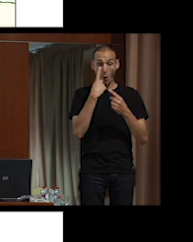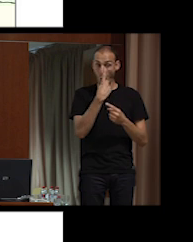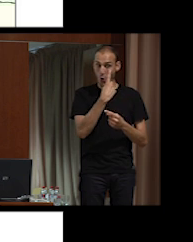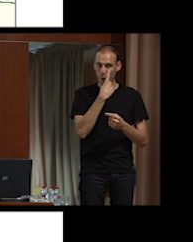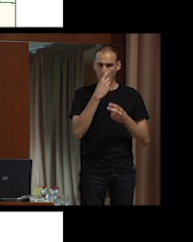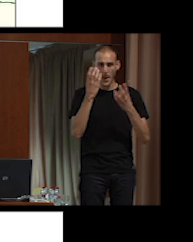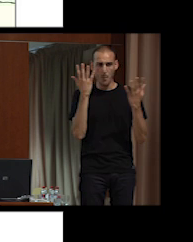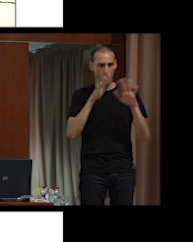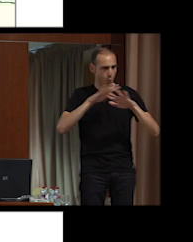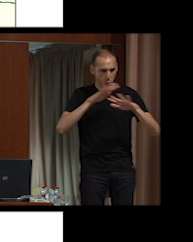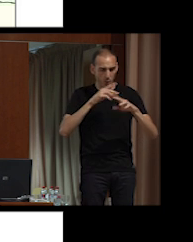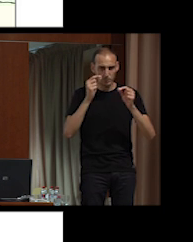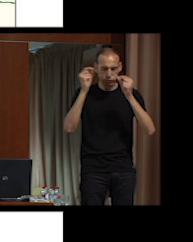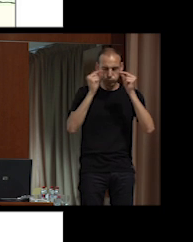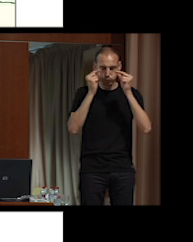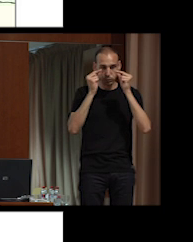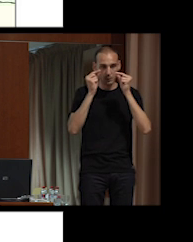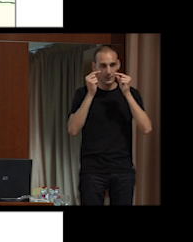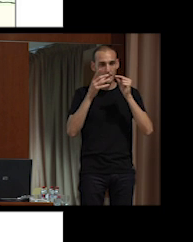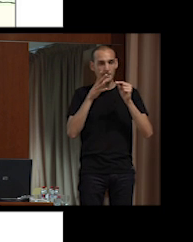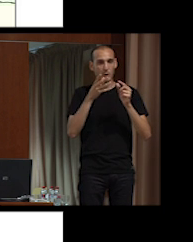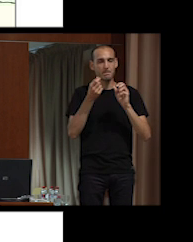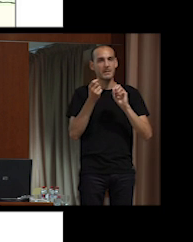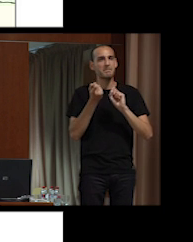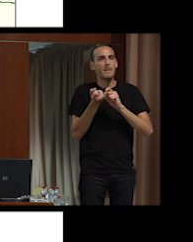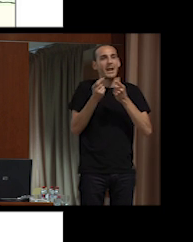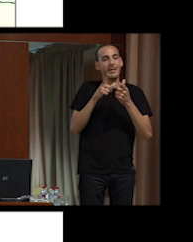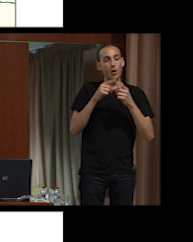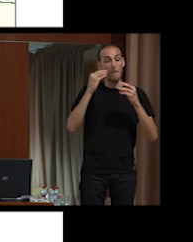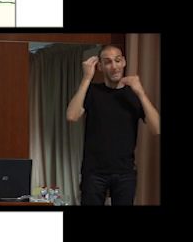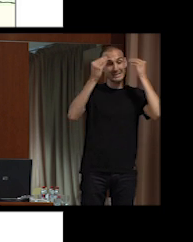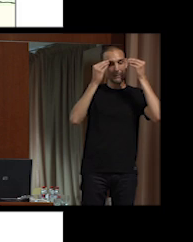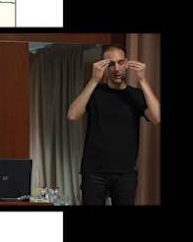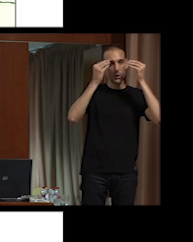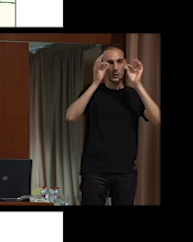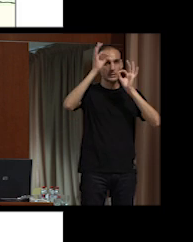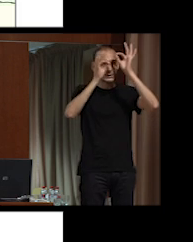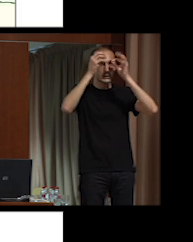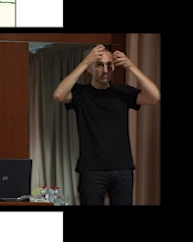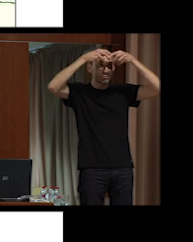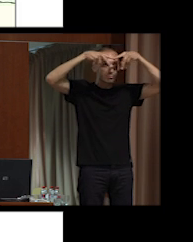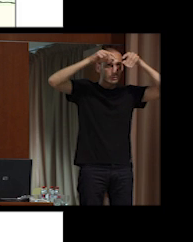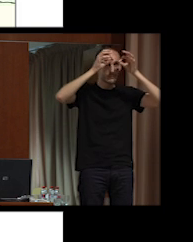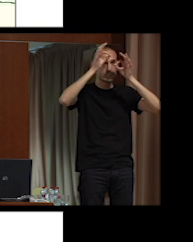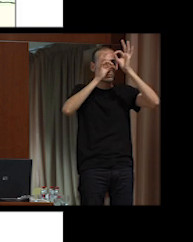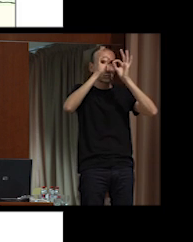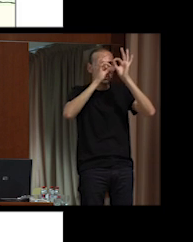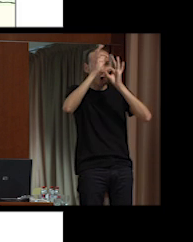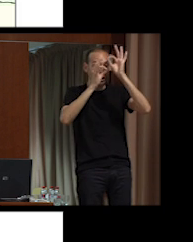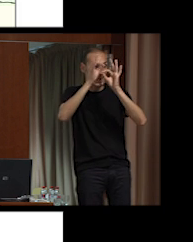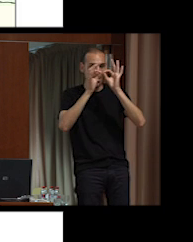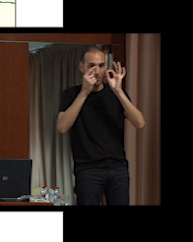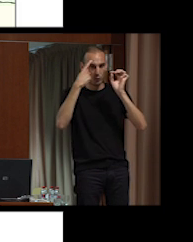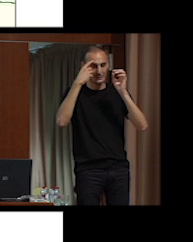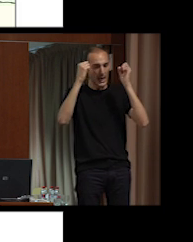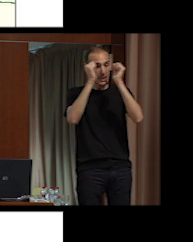muy bien. Parece que se produce una reorganización del pensamiento, eso los psicólogos lo llevan muy en cuenta. Se produce más en el último tercio